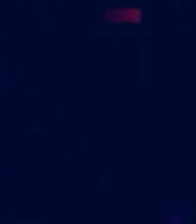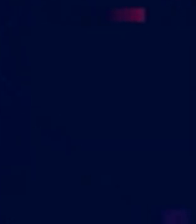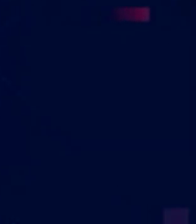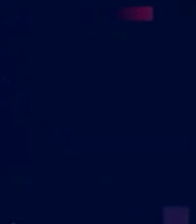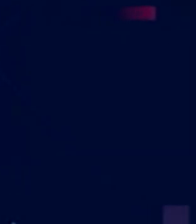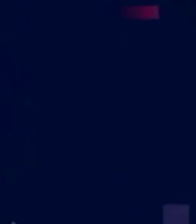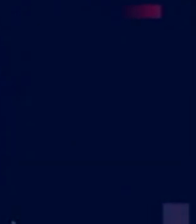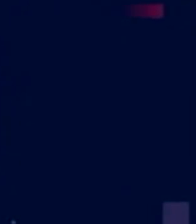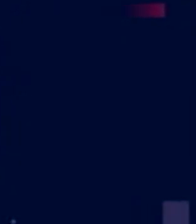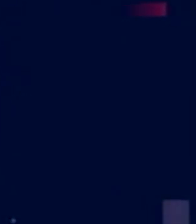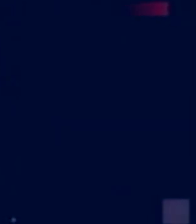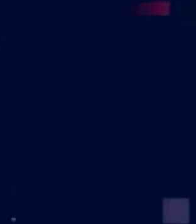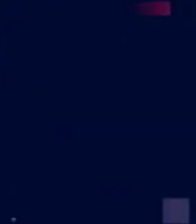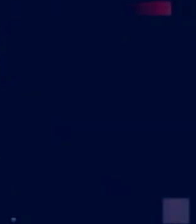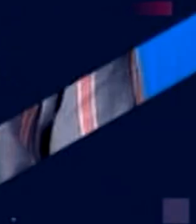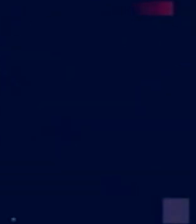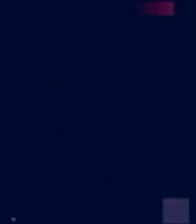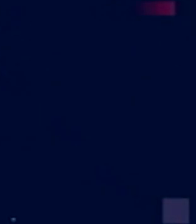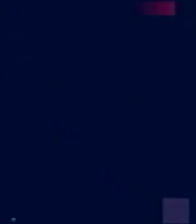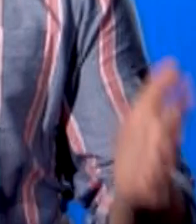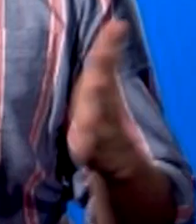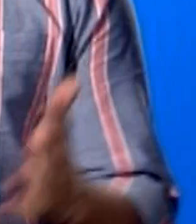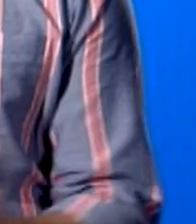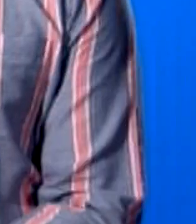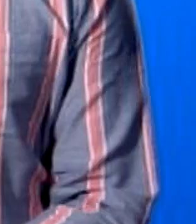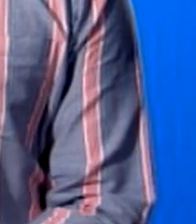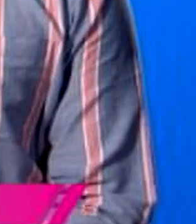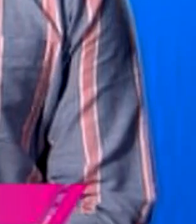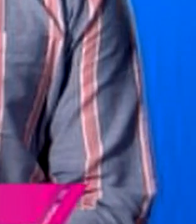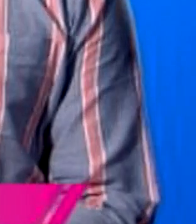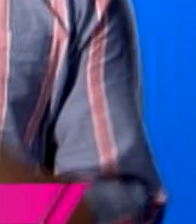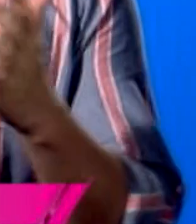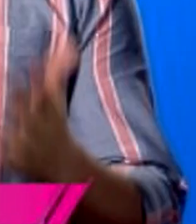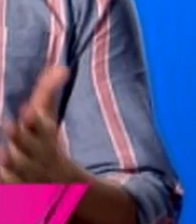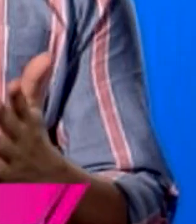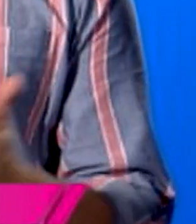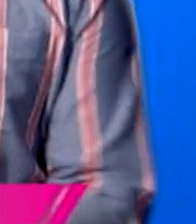Hola, ¿cómo están? Bienvenidos a Soluciones del